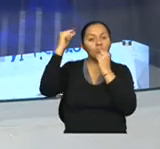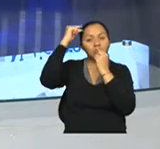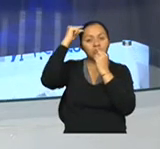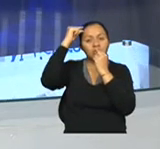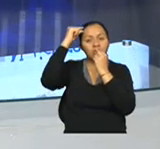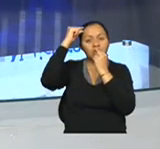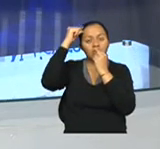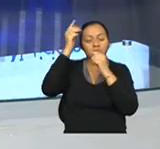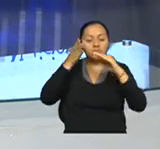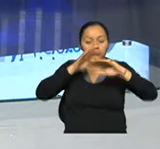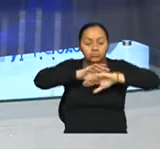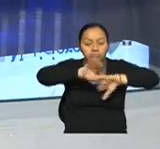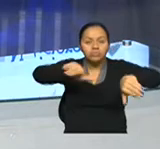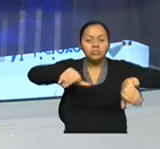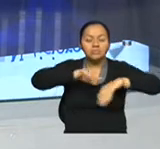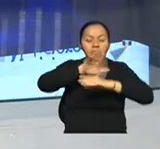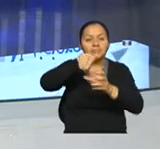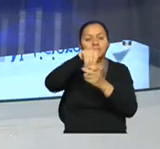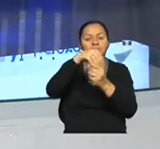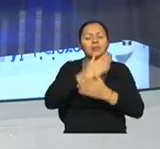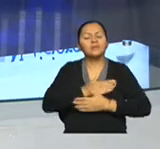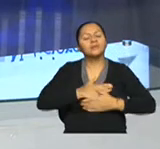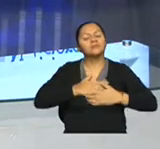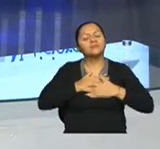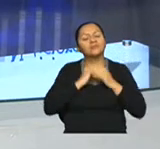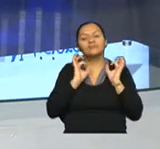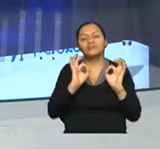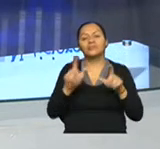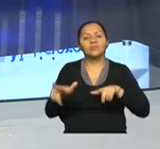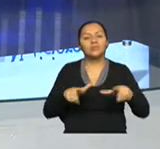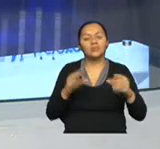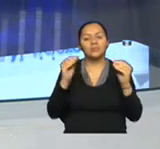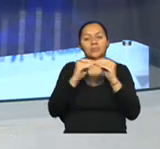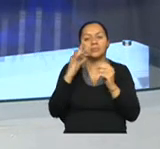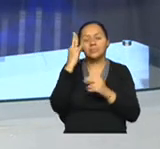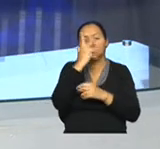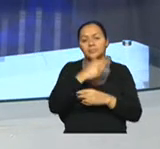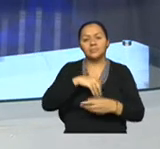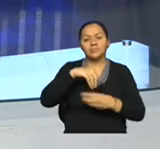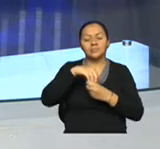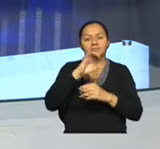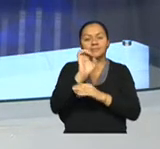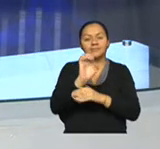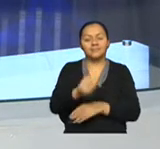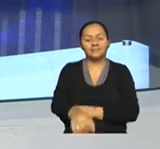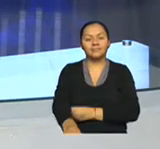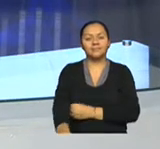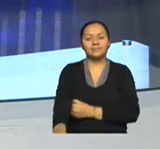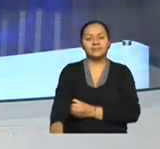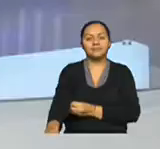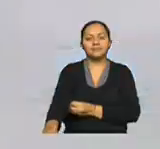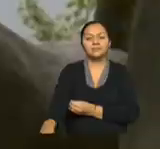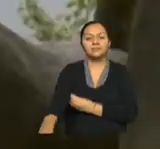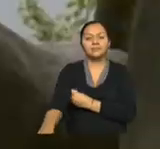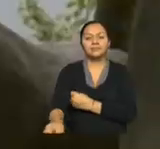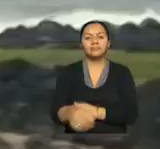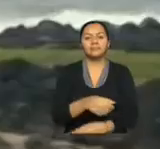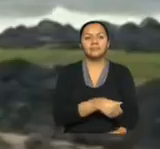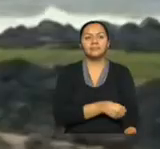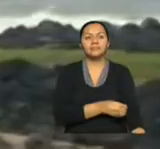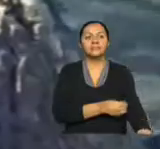actividad en la cual se pueden disfrutar de las maravillas de uno de los lugares más lindos de nuestro país.